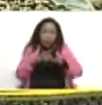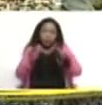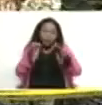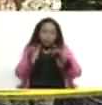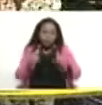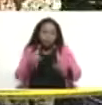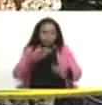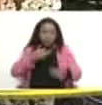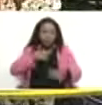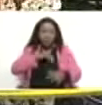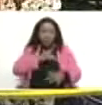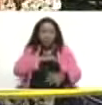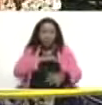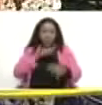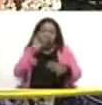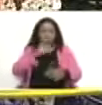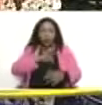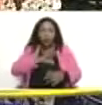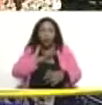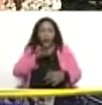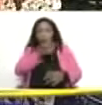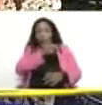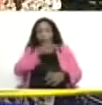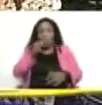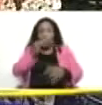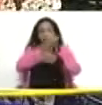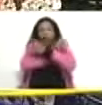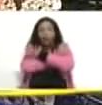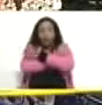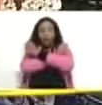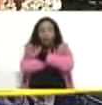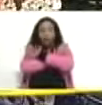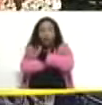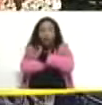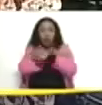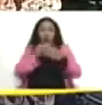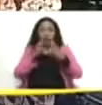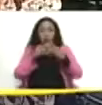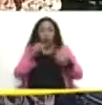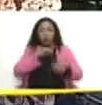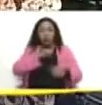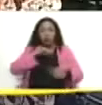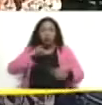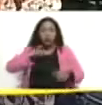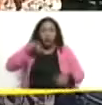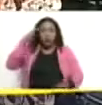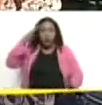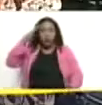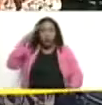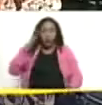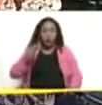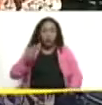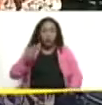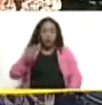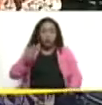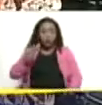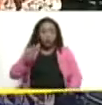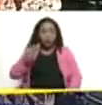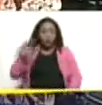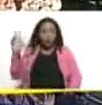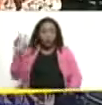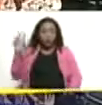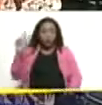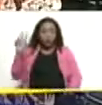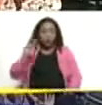nuestra, más soberana. Éxito total. Felicito a todo el personal militar de Venezuela.